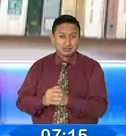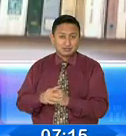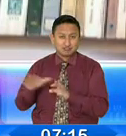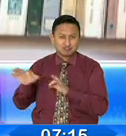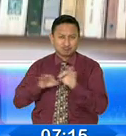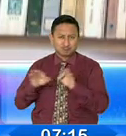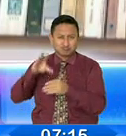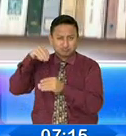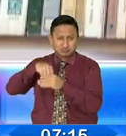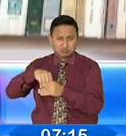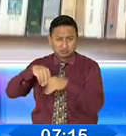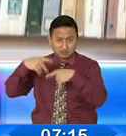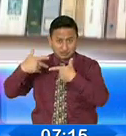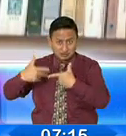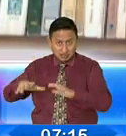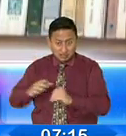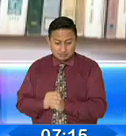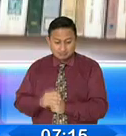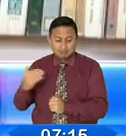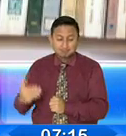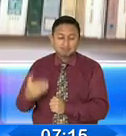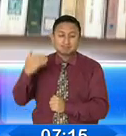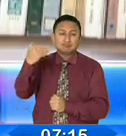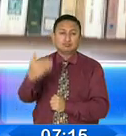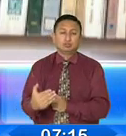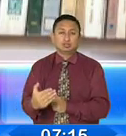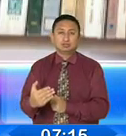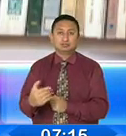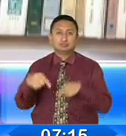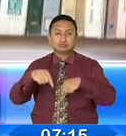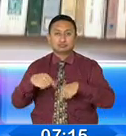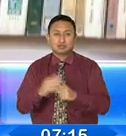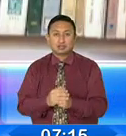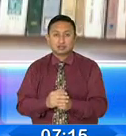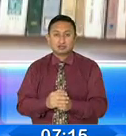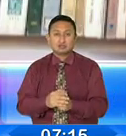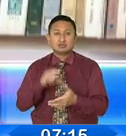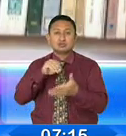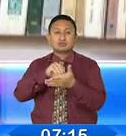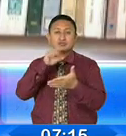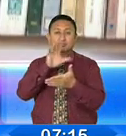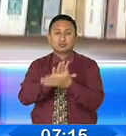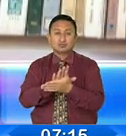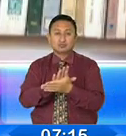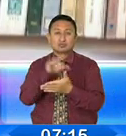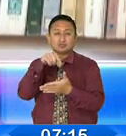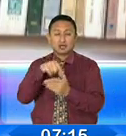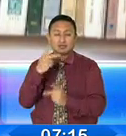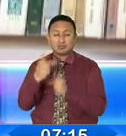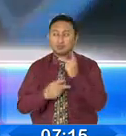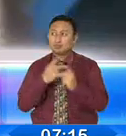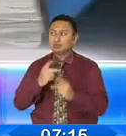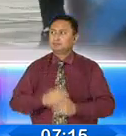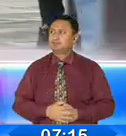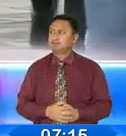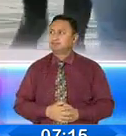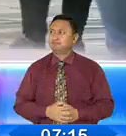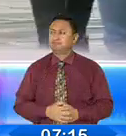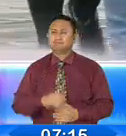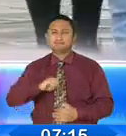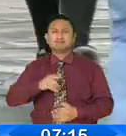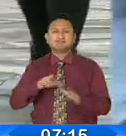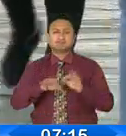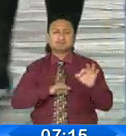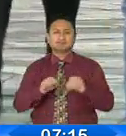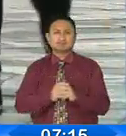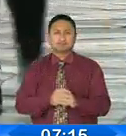interna, se procederá ya a la plena implementación de los procedimientos. A su vez, explica que los